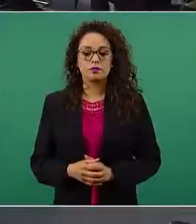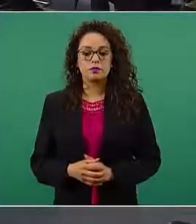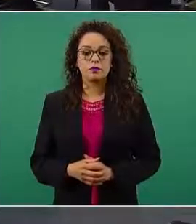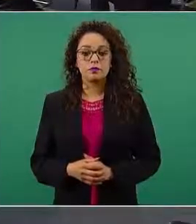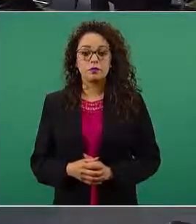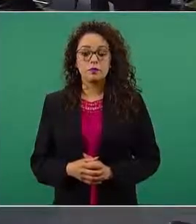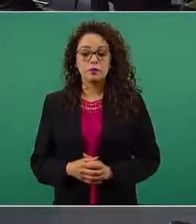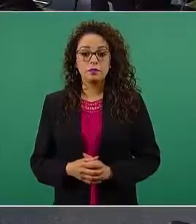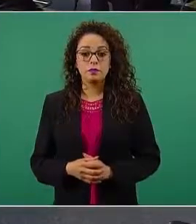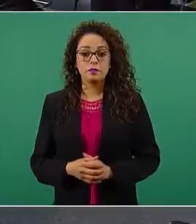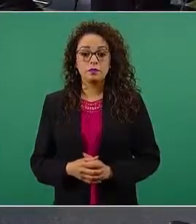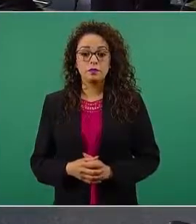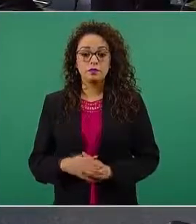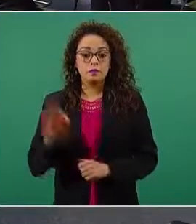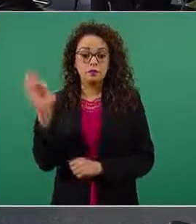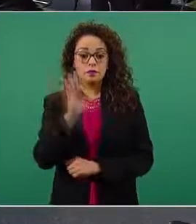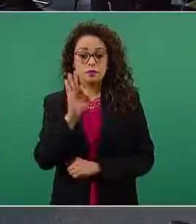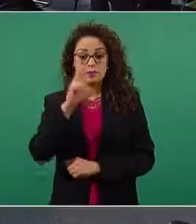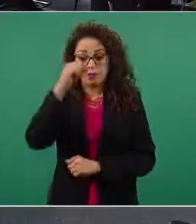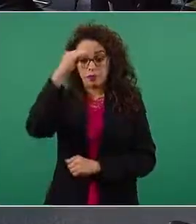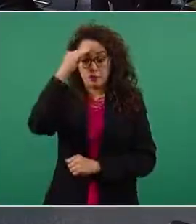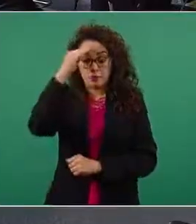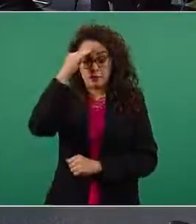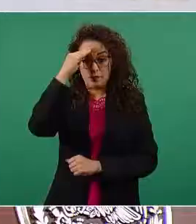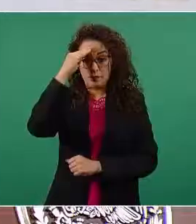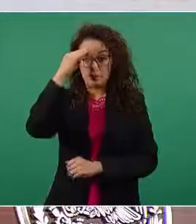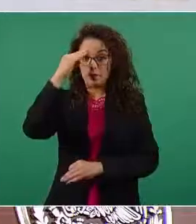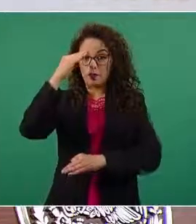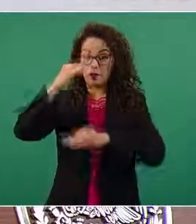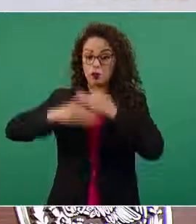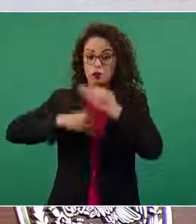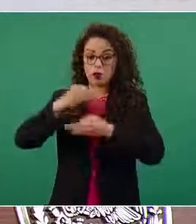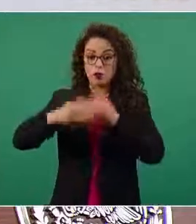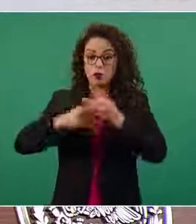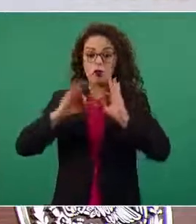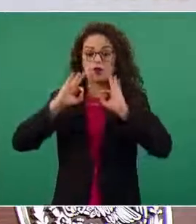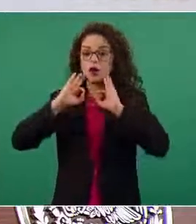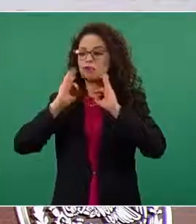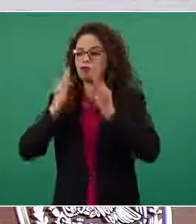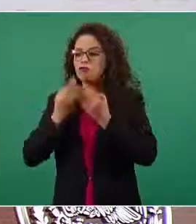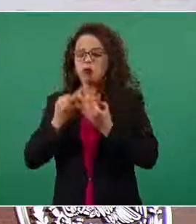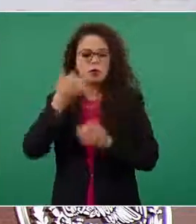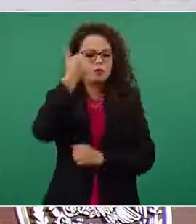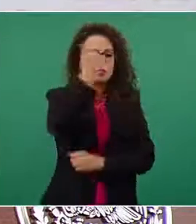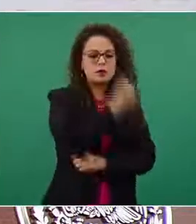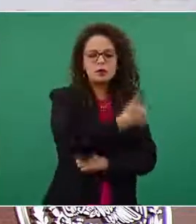considerar a todos, sí, de todas las maneras de pensar, de